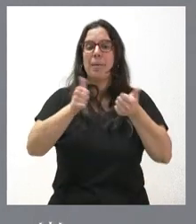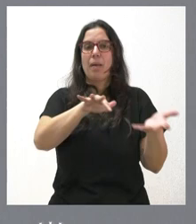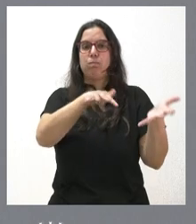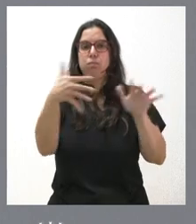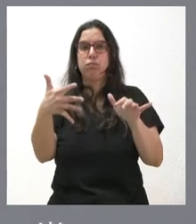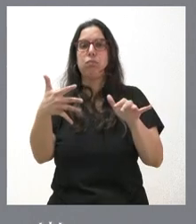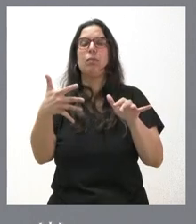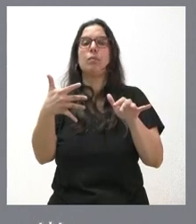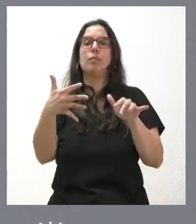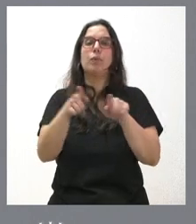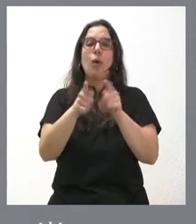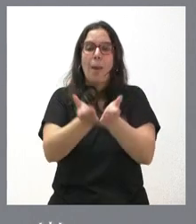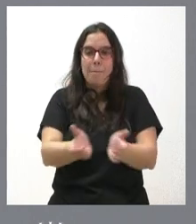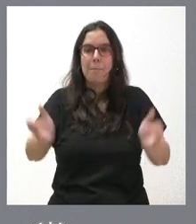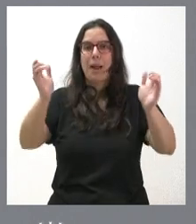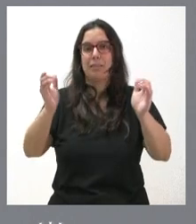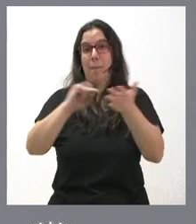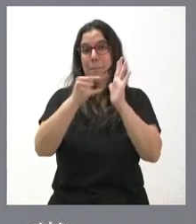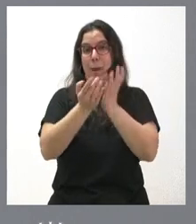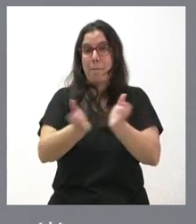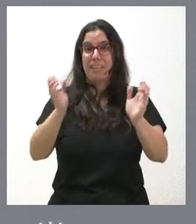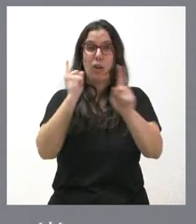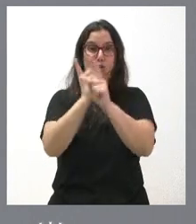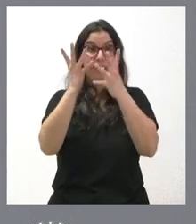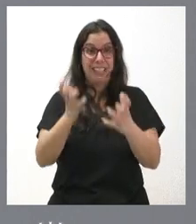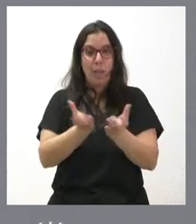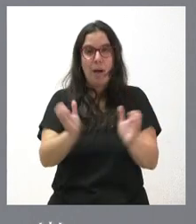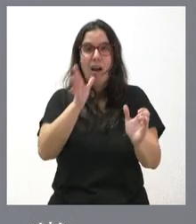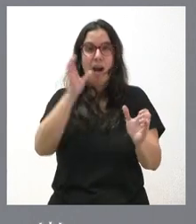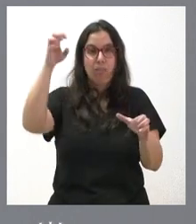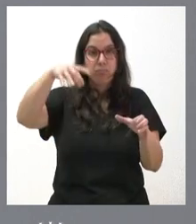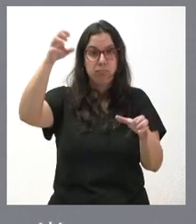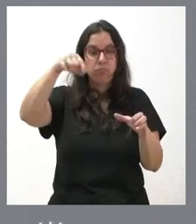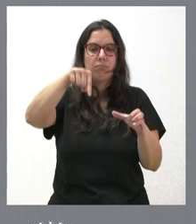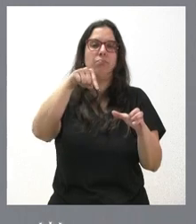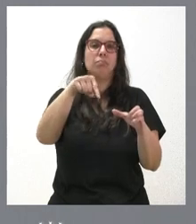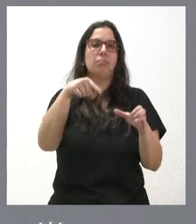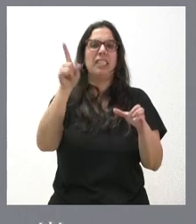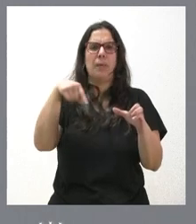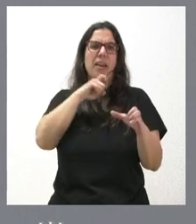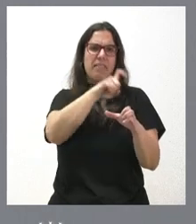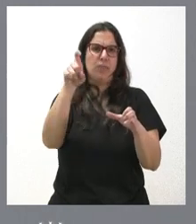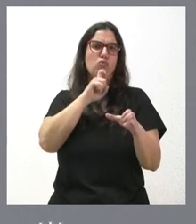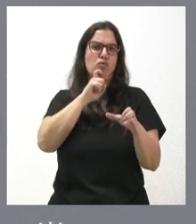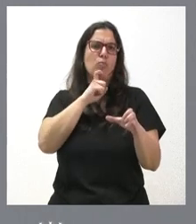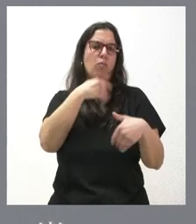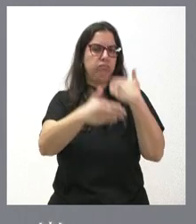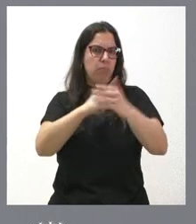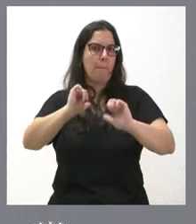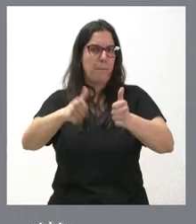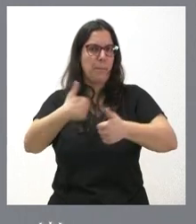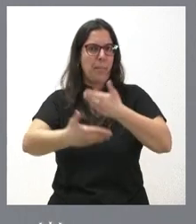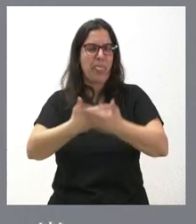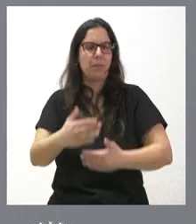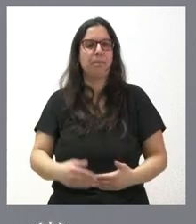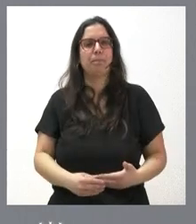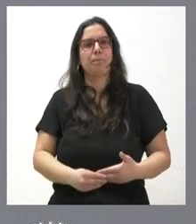primeras Balsas dentro del plan de balsas contra la sequía en los términos que también les hemos anunciado desde la junta de